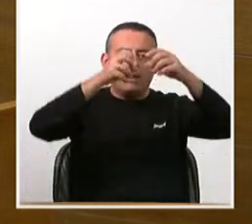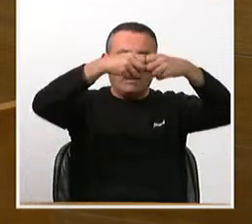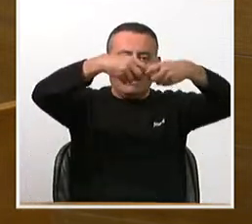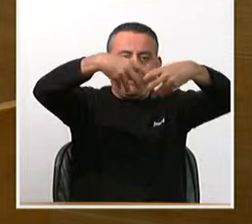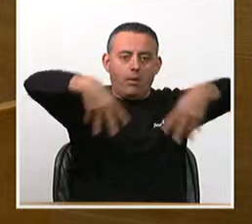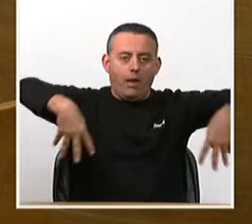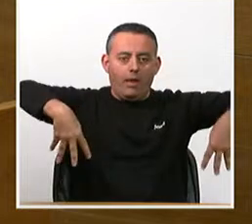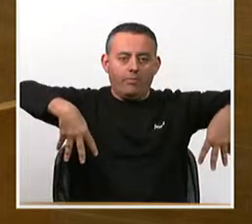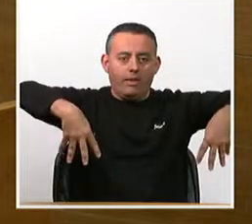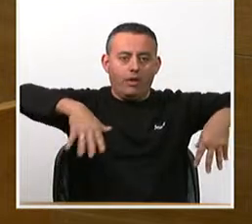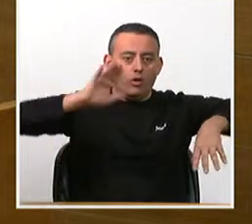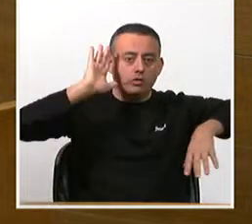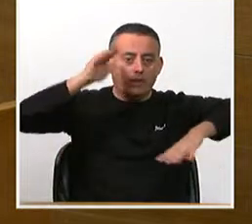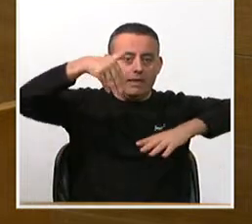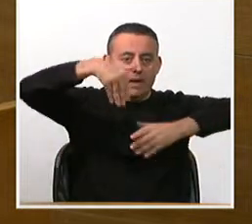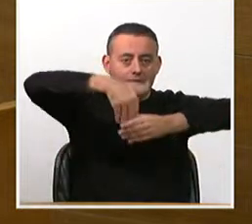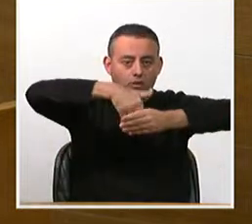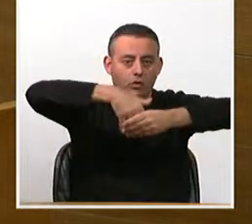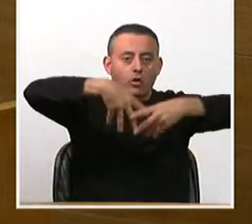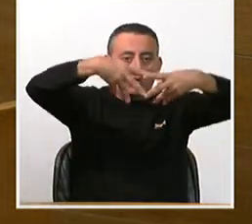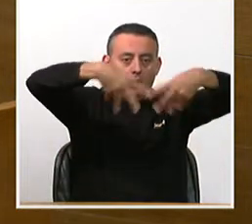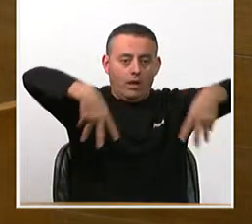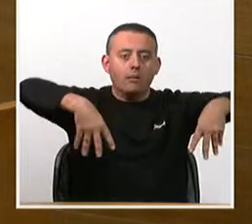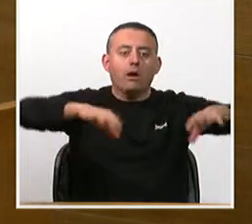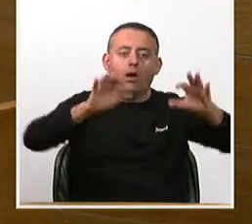consellería para que sea mucho más